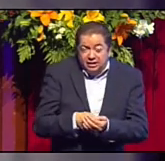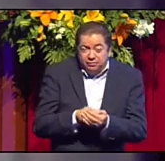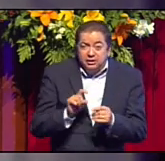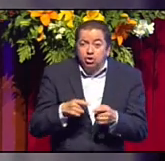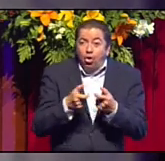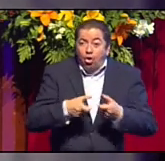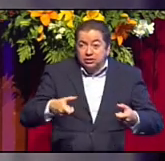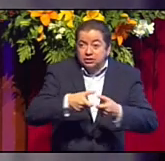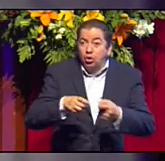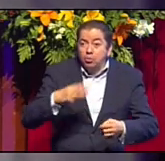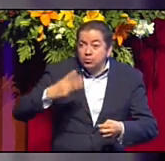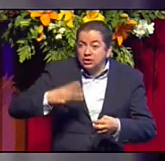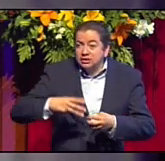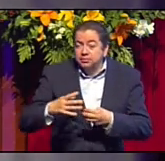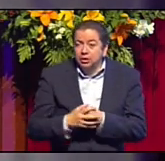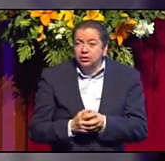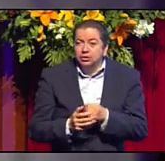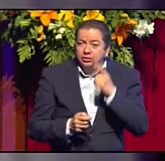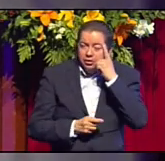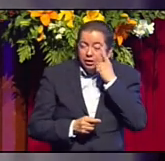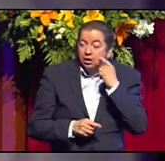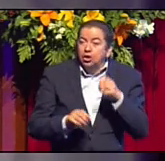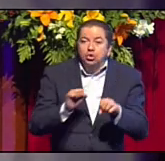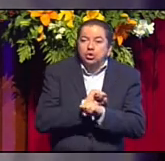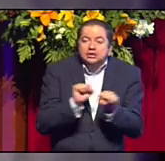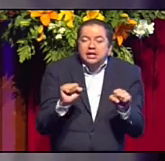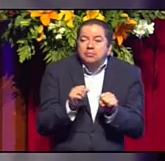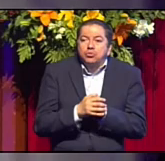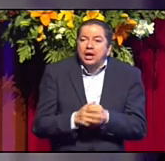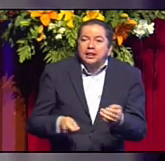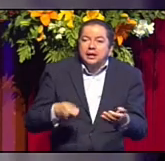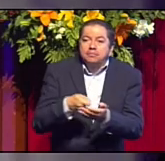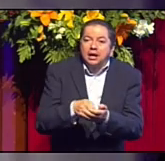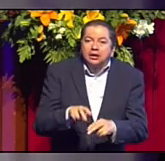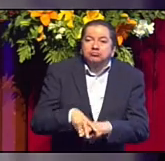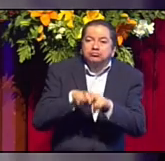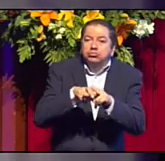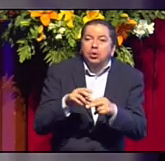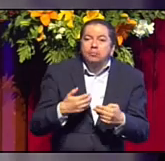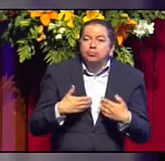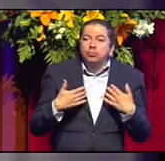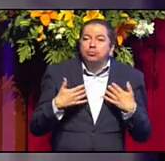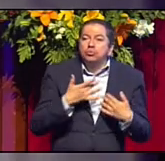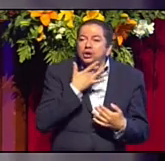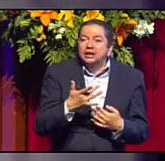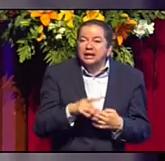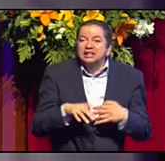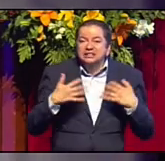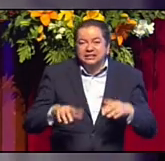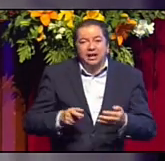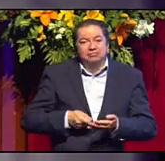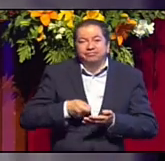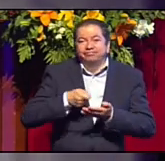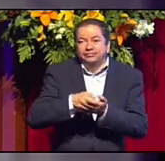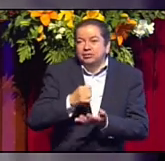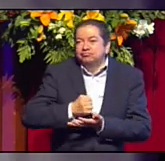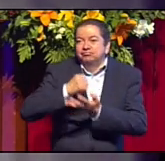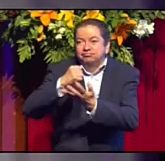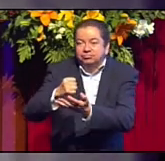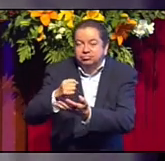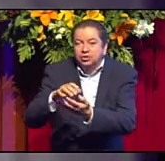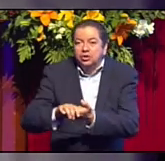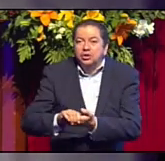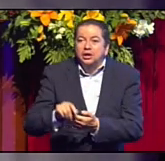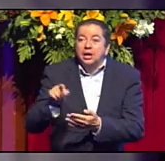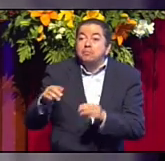Consejo Municipal me ha autorizado, no podemos invertir porque el Ministerio de la Vivienda se lo entregó para un proyecto muy importante que tiene que ver con el